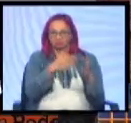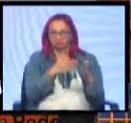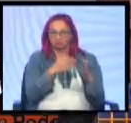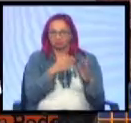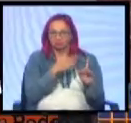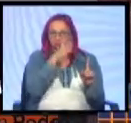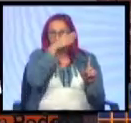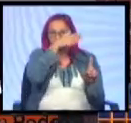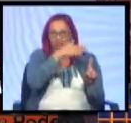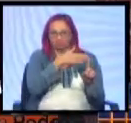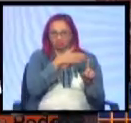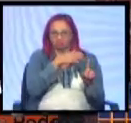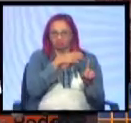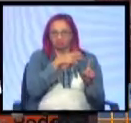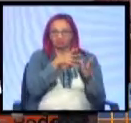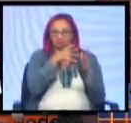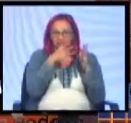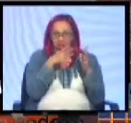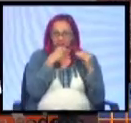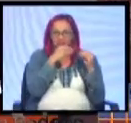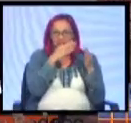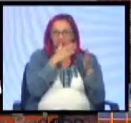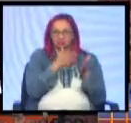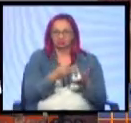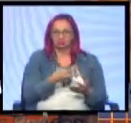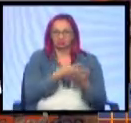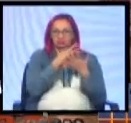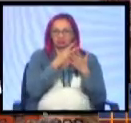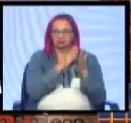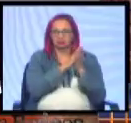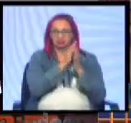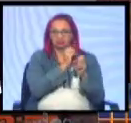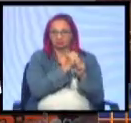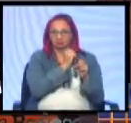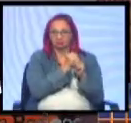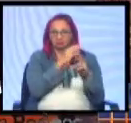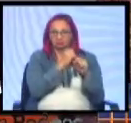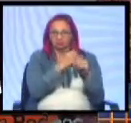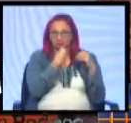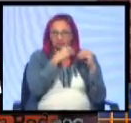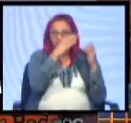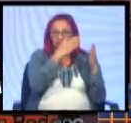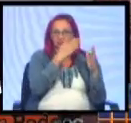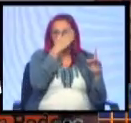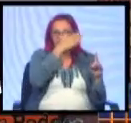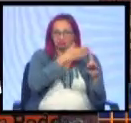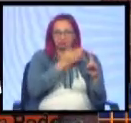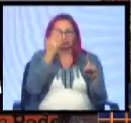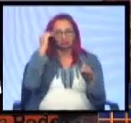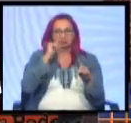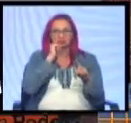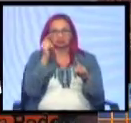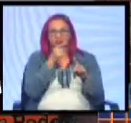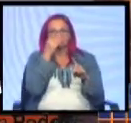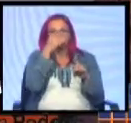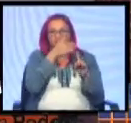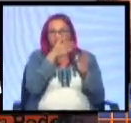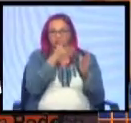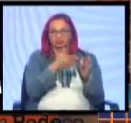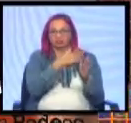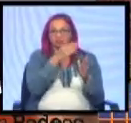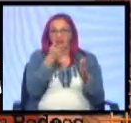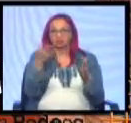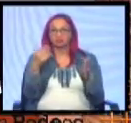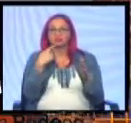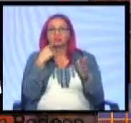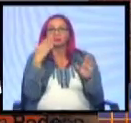fieles, lo quiero aclarar, valoramos altamente el trabajo que hacen los vendedores fieles, porque no todos son fieles. Y cuando